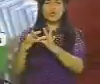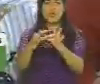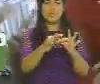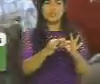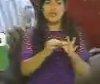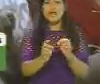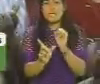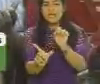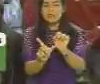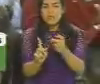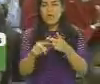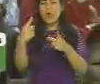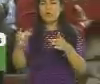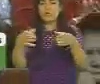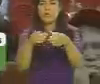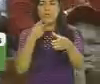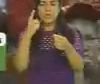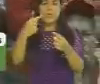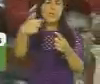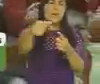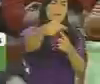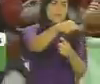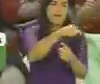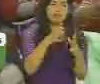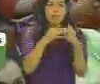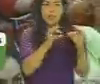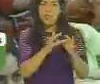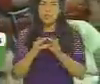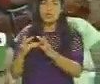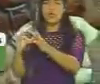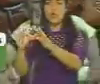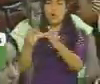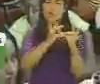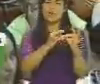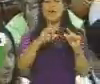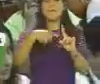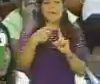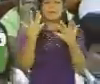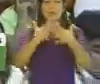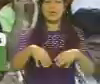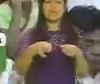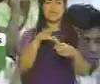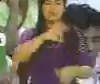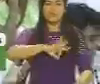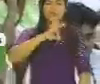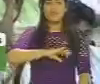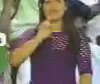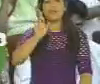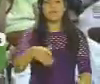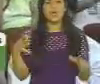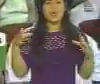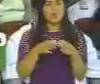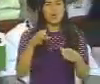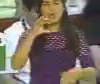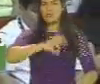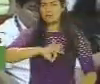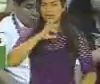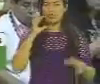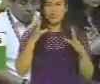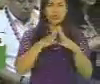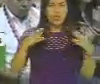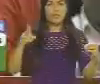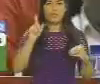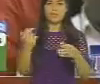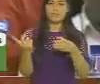partidos aliados, que es la unión del PSU y los partidos aliados con todos los movimientos sociales, con todos los factores sociales que queremos